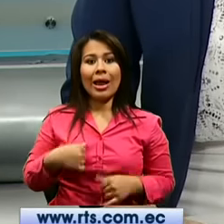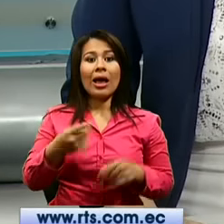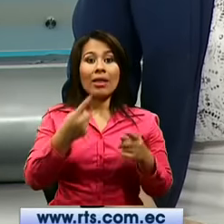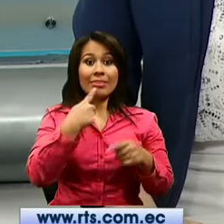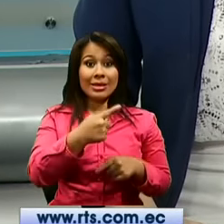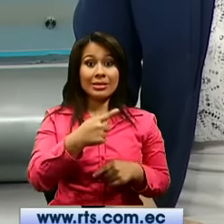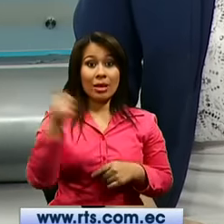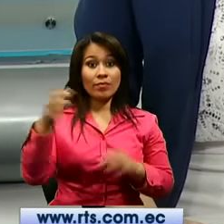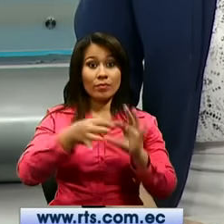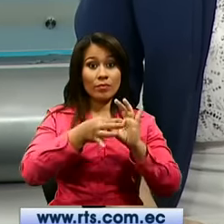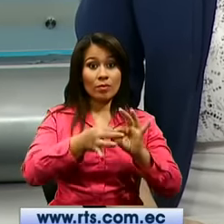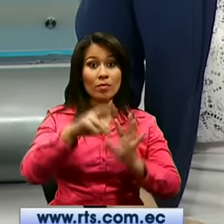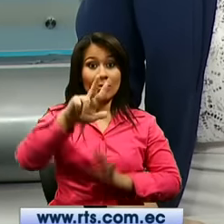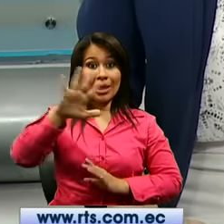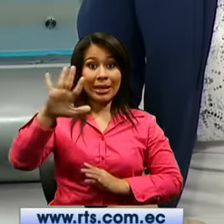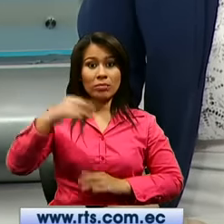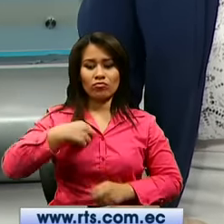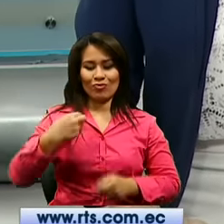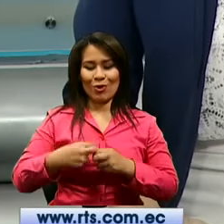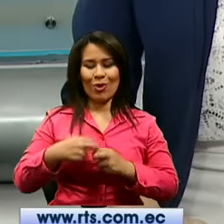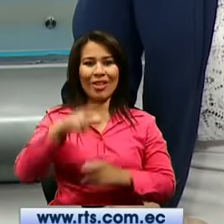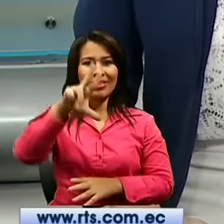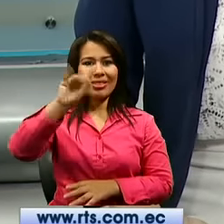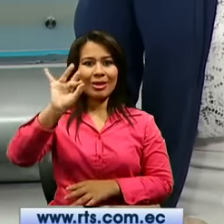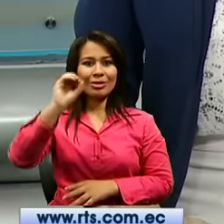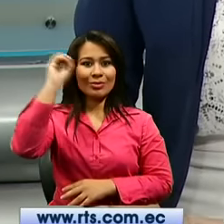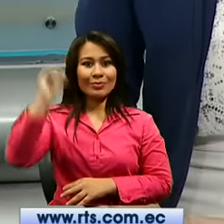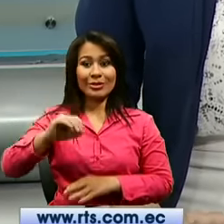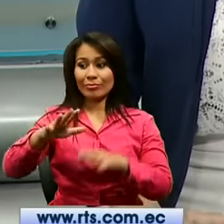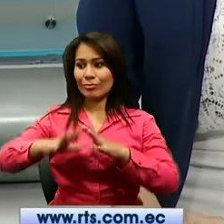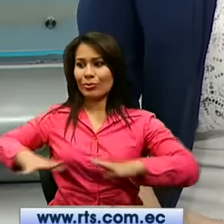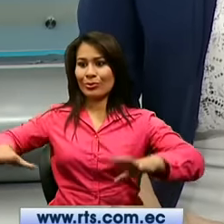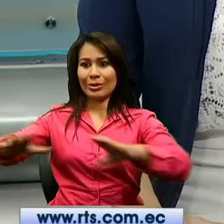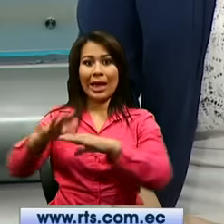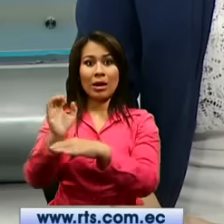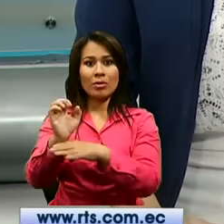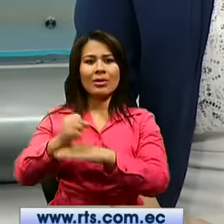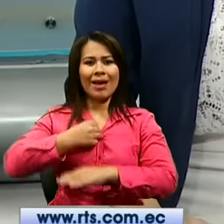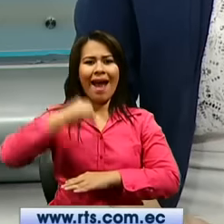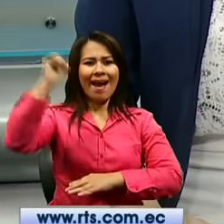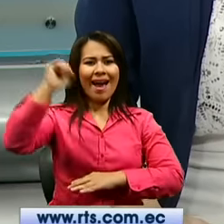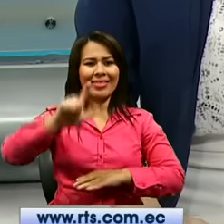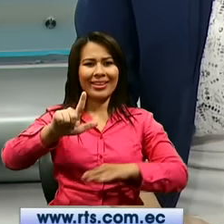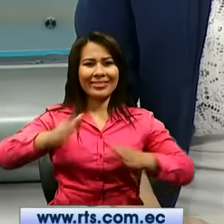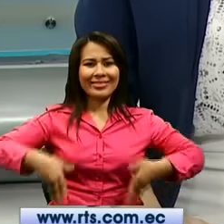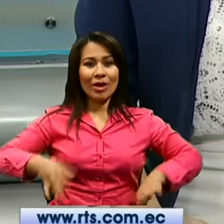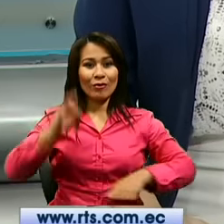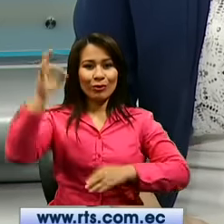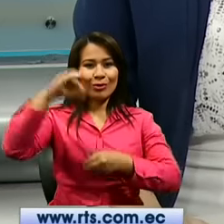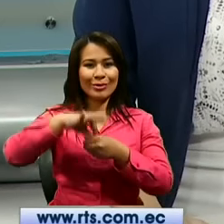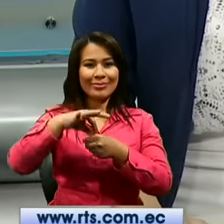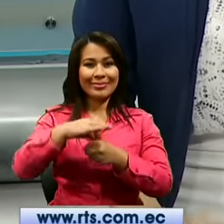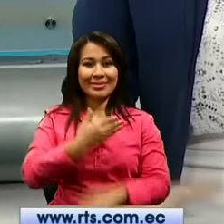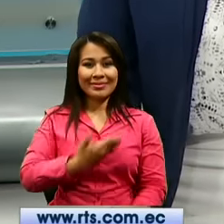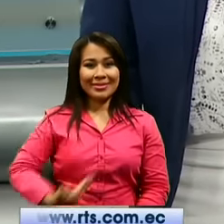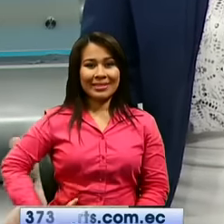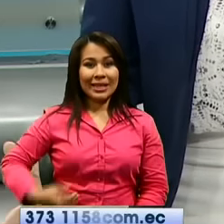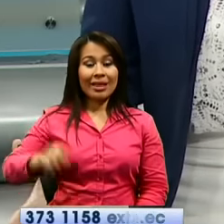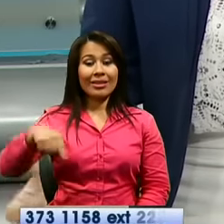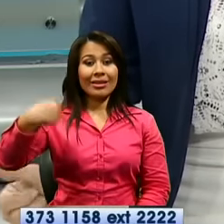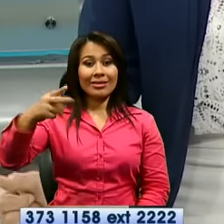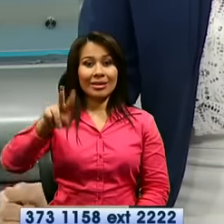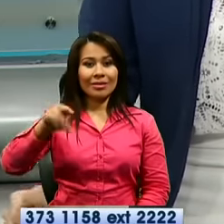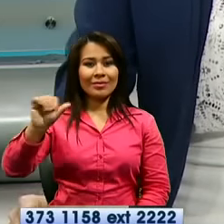País cuenta con un voto duro del 38% que le asegurará el triunfo a Lenín Moreno en primera vuelta y a mantener